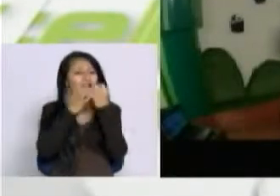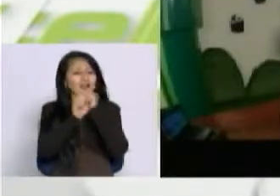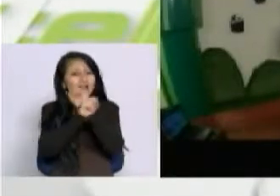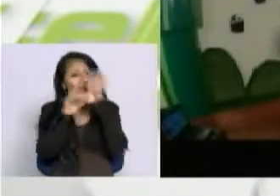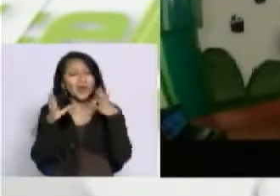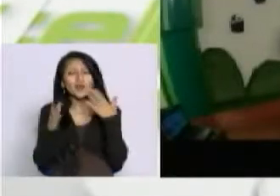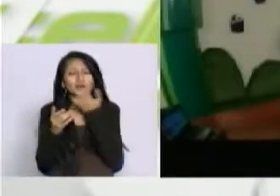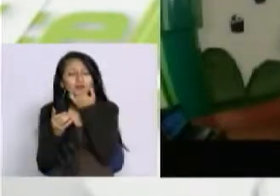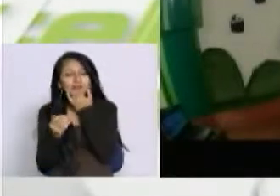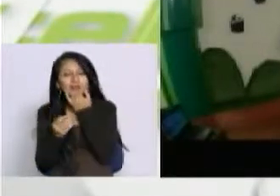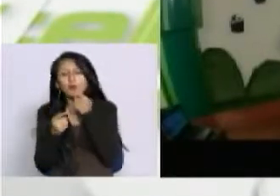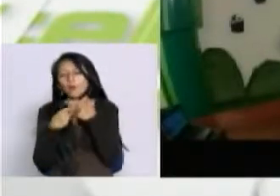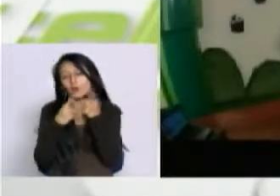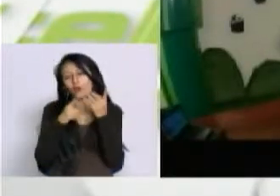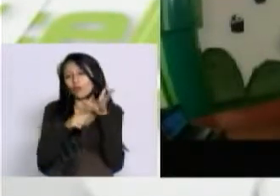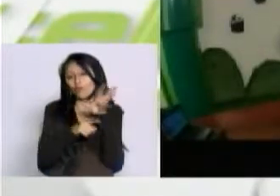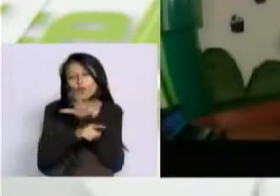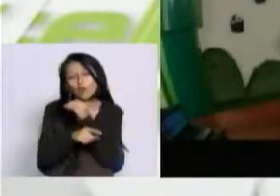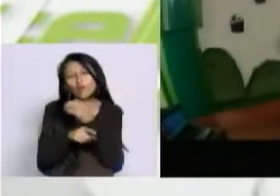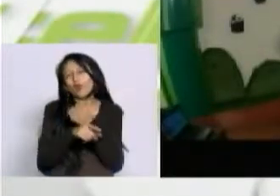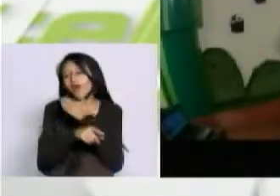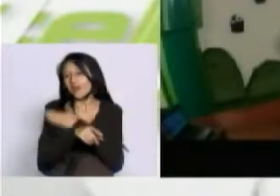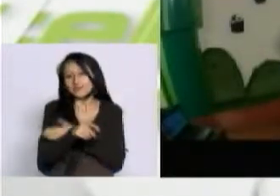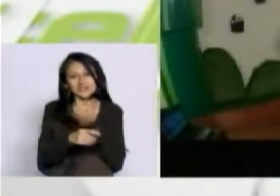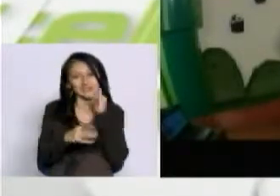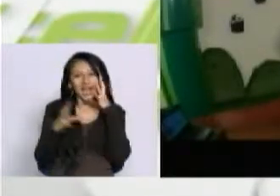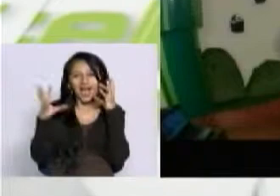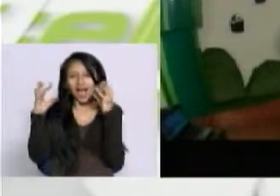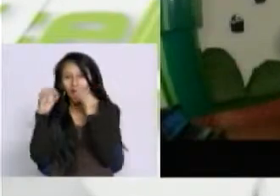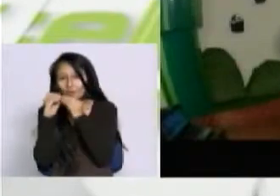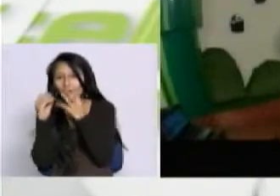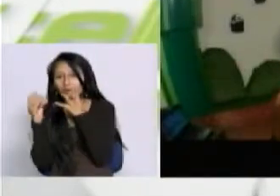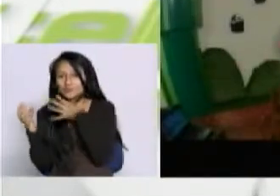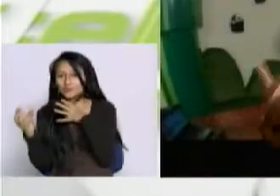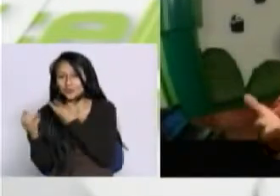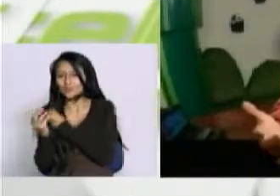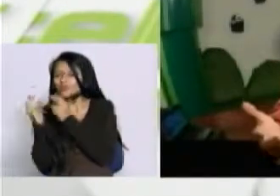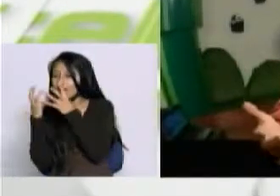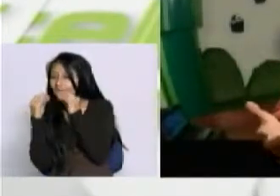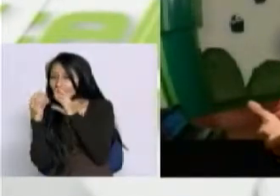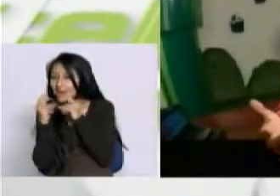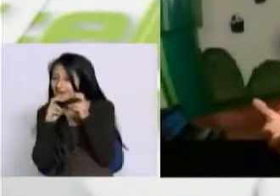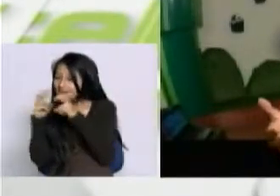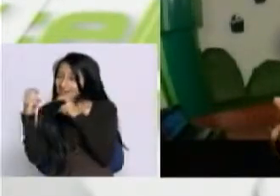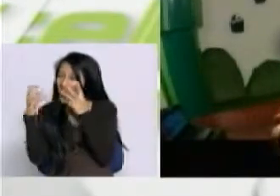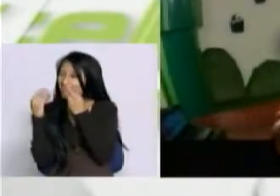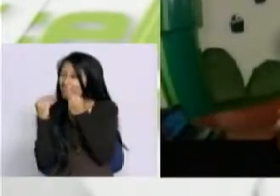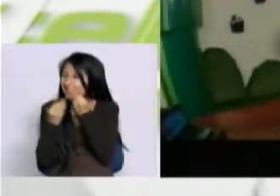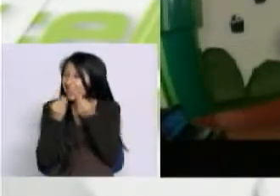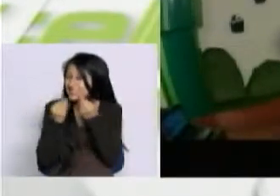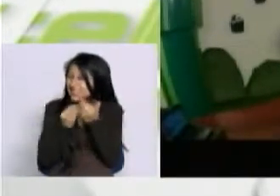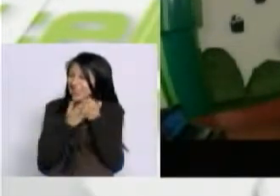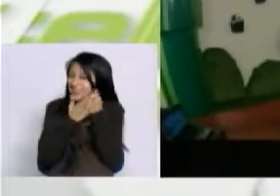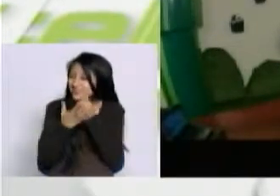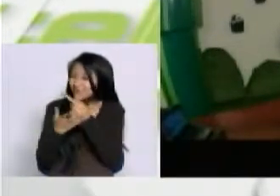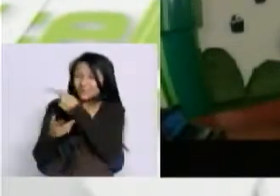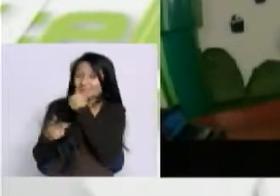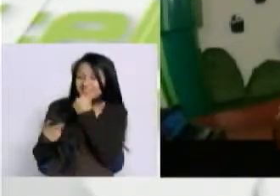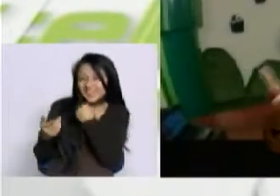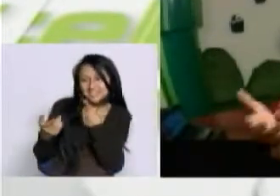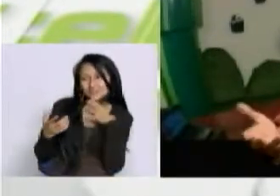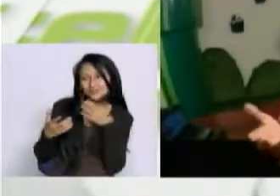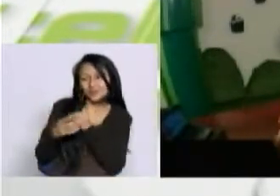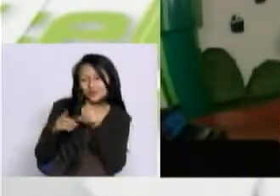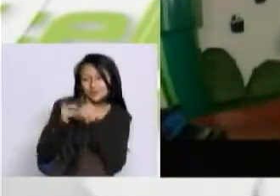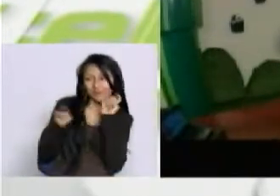Pero todo eso ya estaba previamente cuadrado entre nosotros, donde para generar toda esta expectativa. Le dijimos, gerente, vamos a hacer esto.